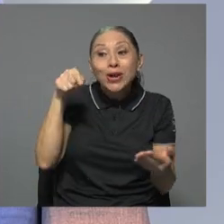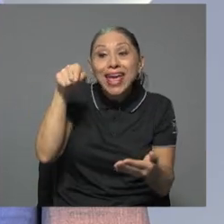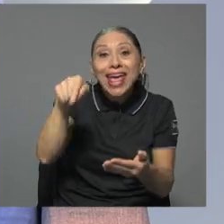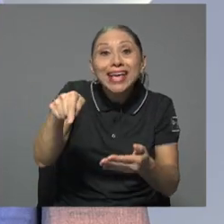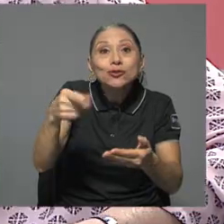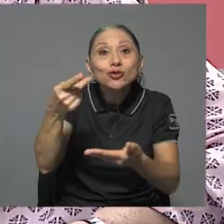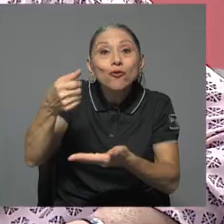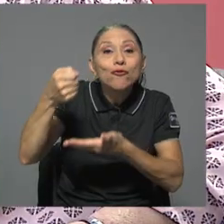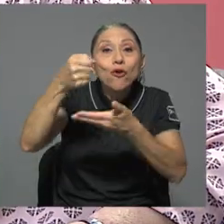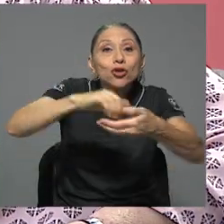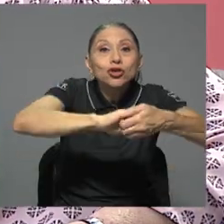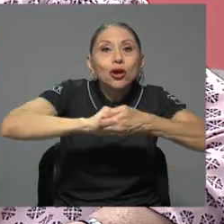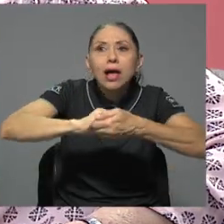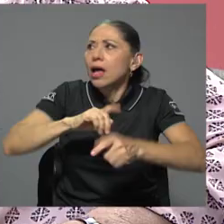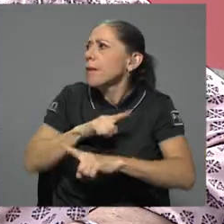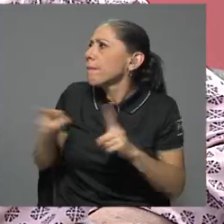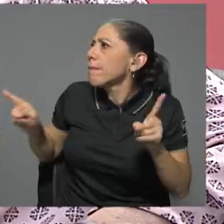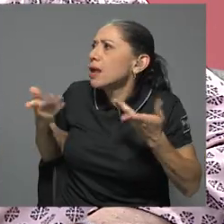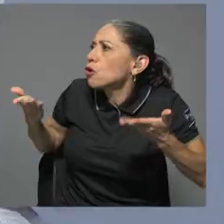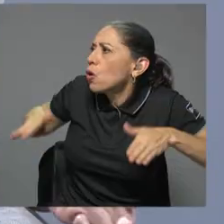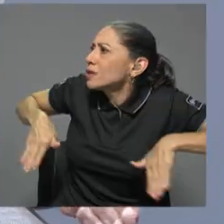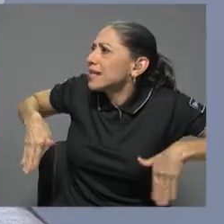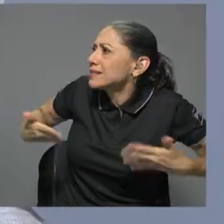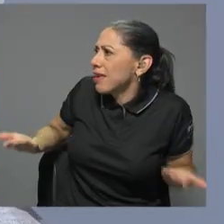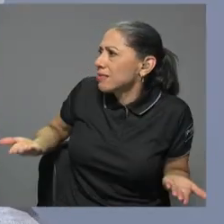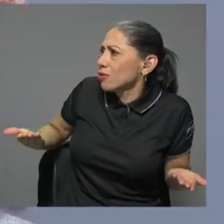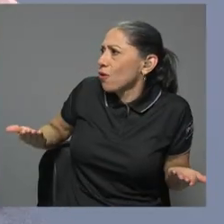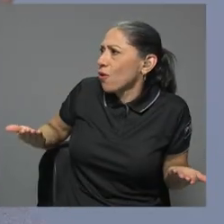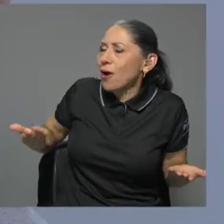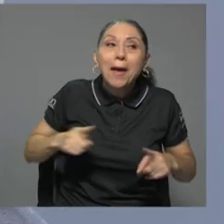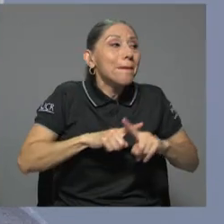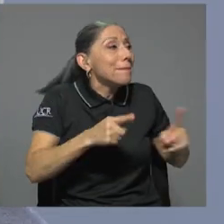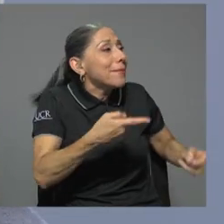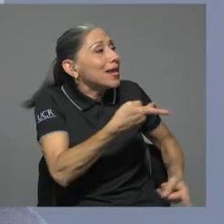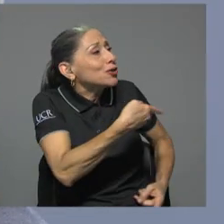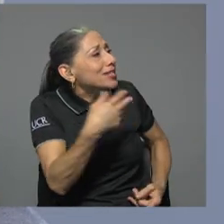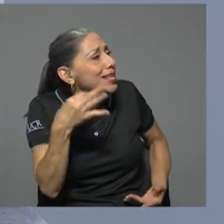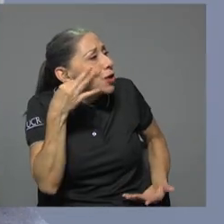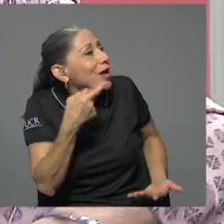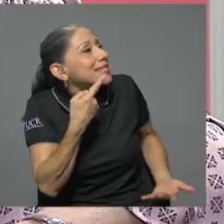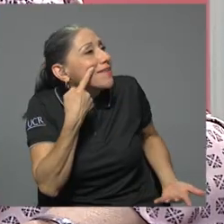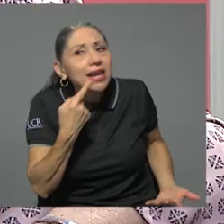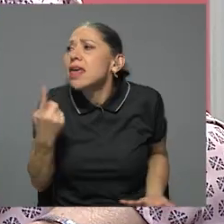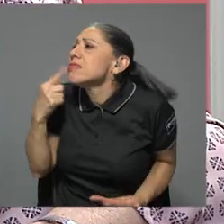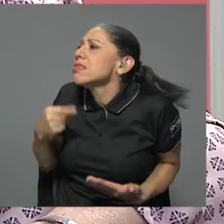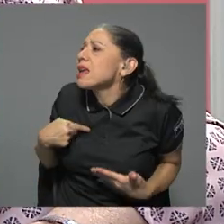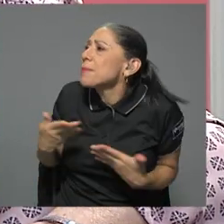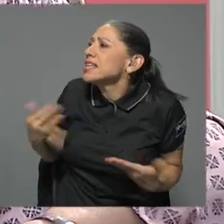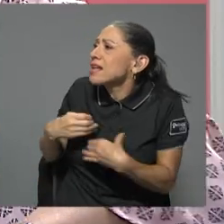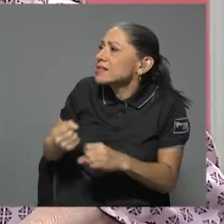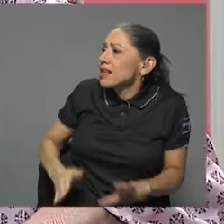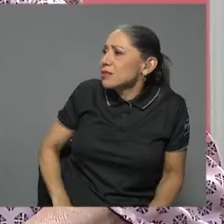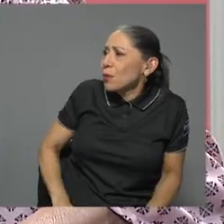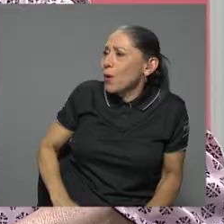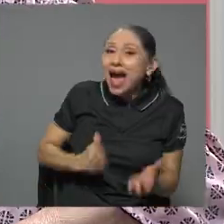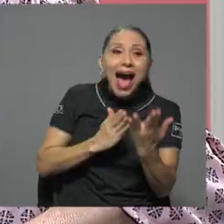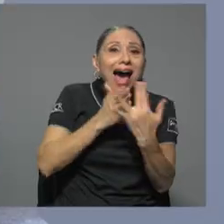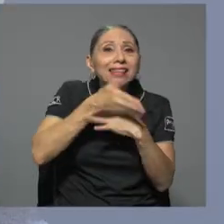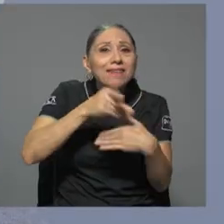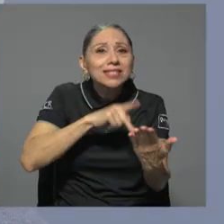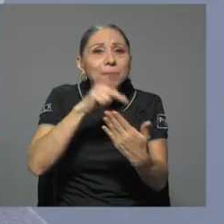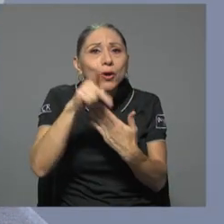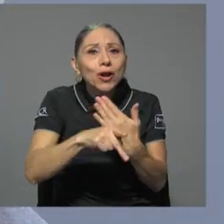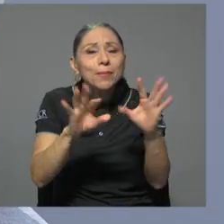que ellos no los aciertos pero señoras a ver a ver claro que sí y dígame que las gracias de los programas hogares conectados